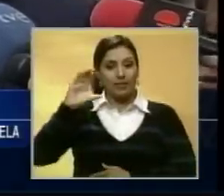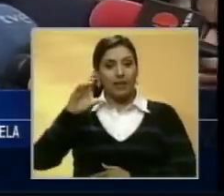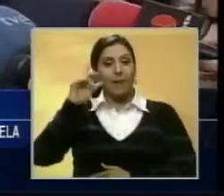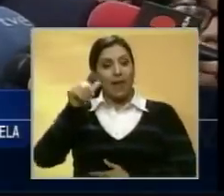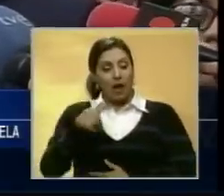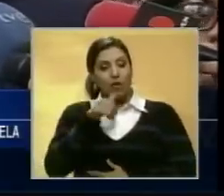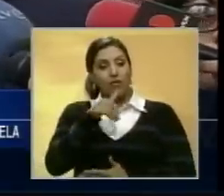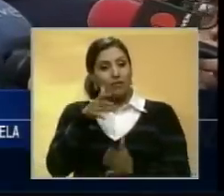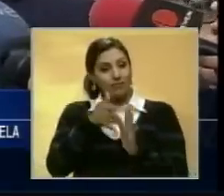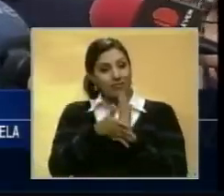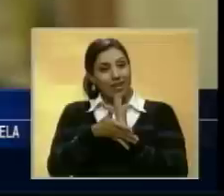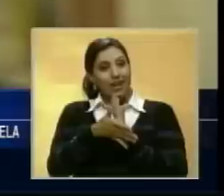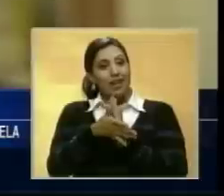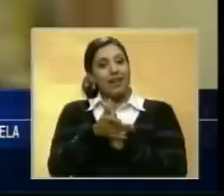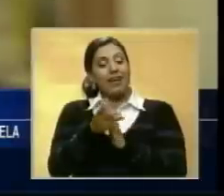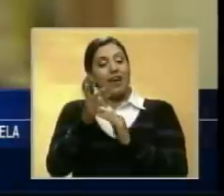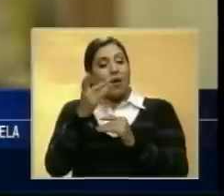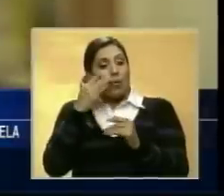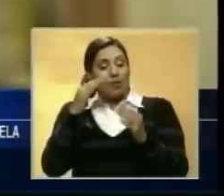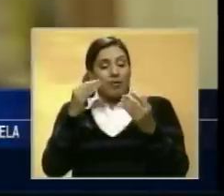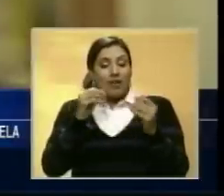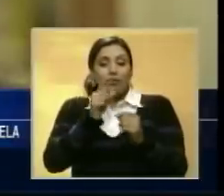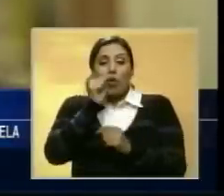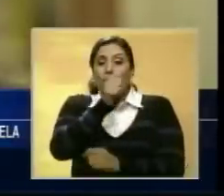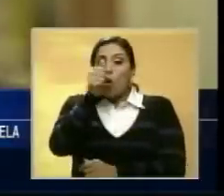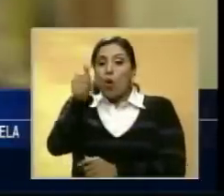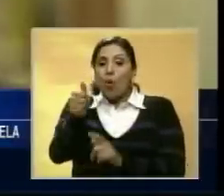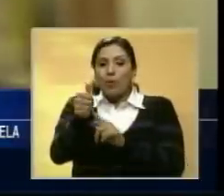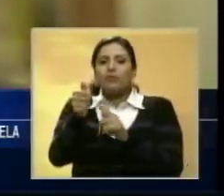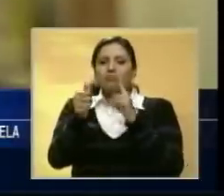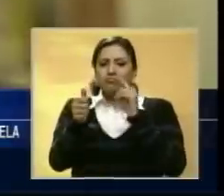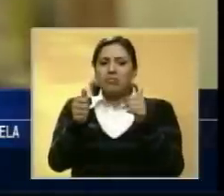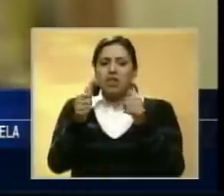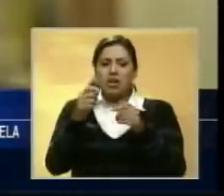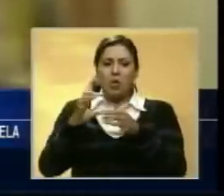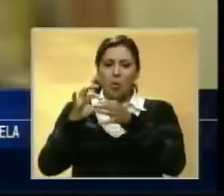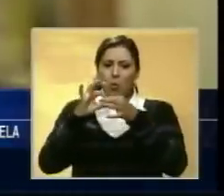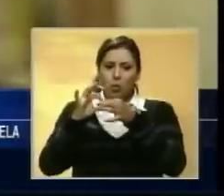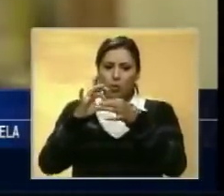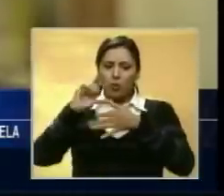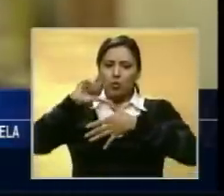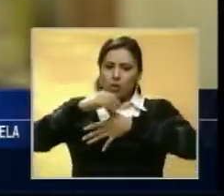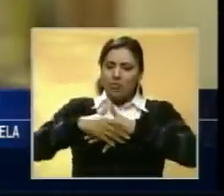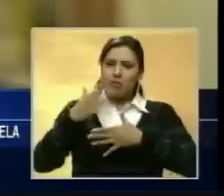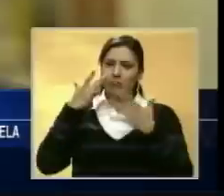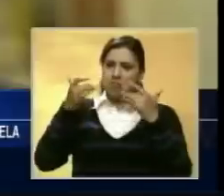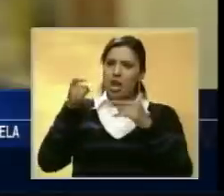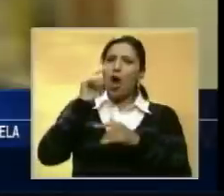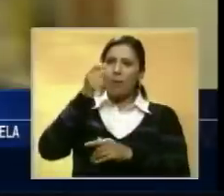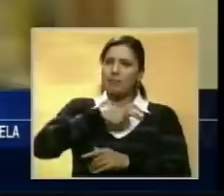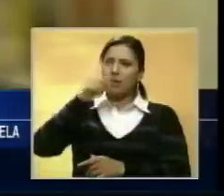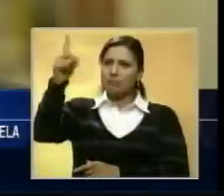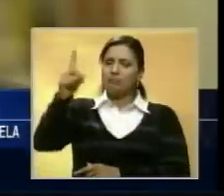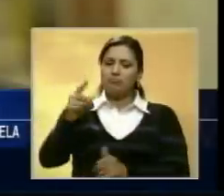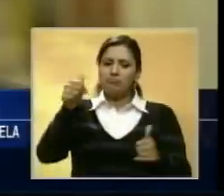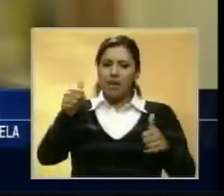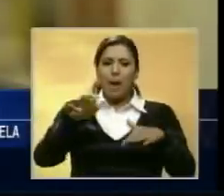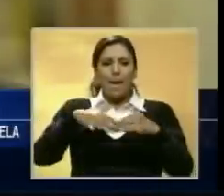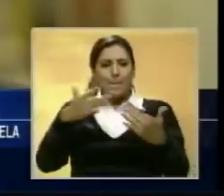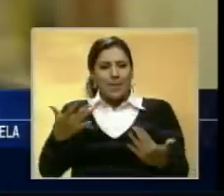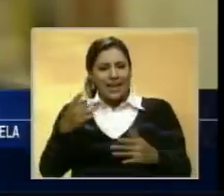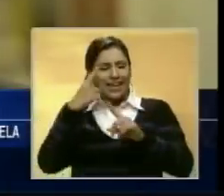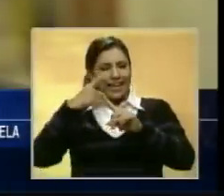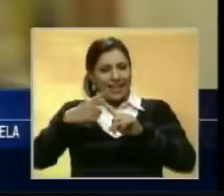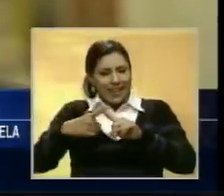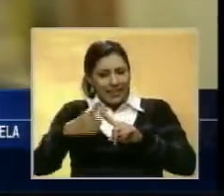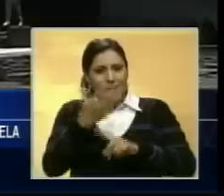García Margallo recalcó que esa eventual mediación de Zapatero tiene el visto bueno de la Unión de Naciones Suramericanas, UNASUR, Sur, organización para la que el ex